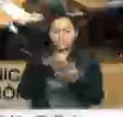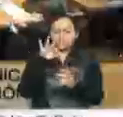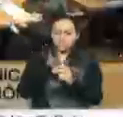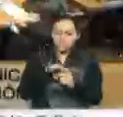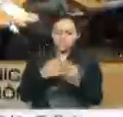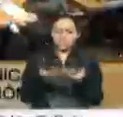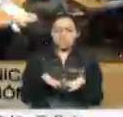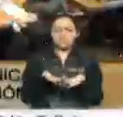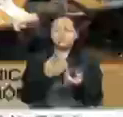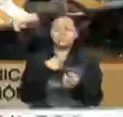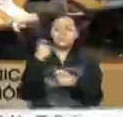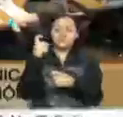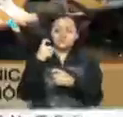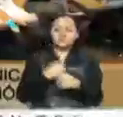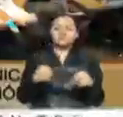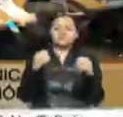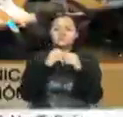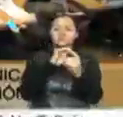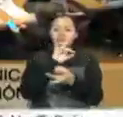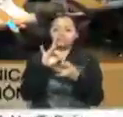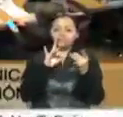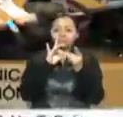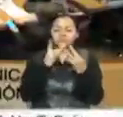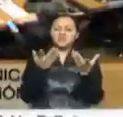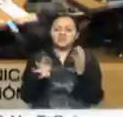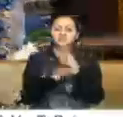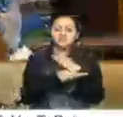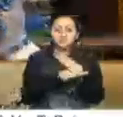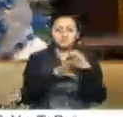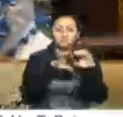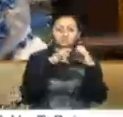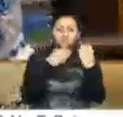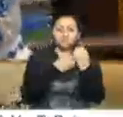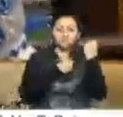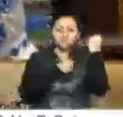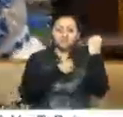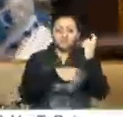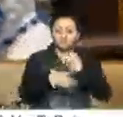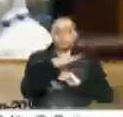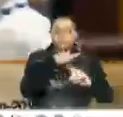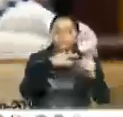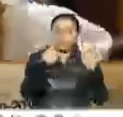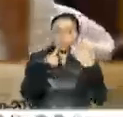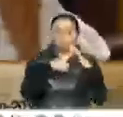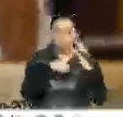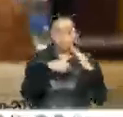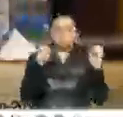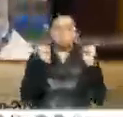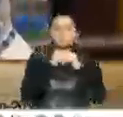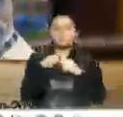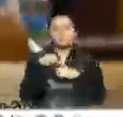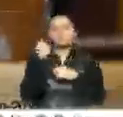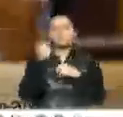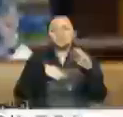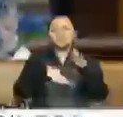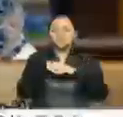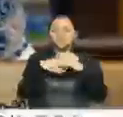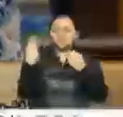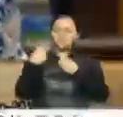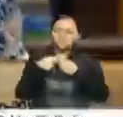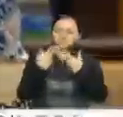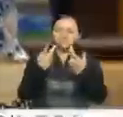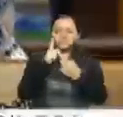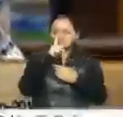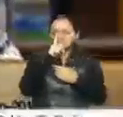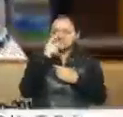Es necesario se analice acertadamente la función que cumple la Comisión de Derechos Colectivos, pues el trabajo ha sido mínimo limitando la participación de pueblos